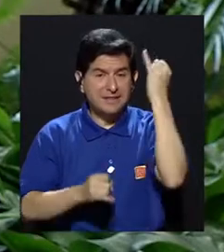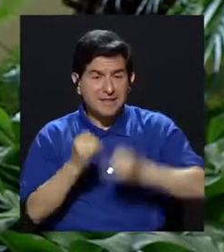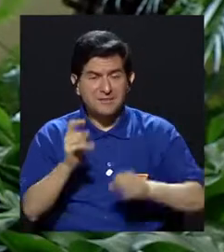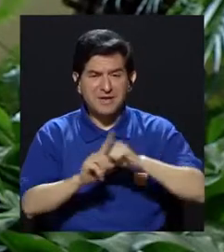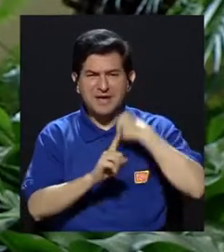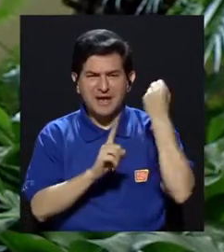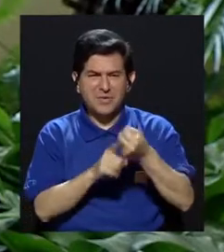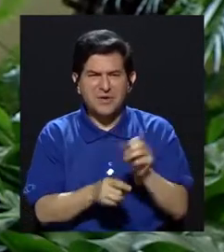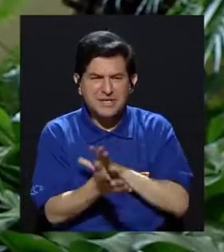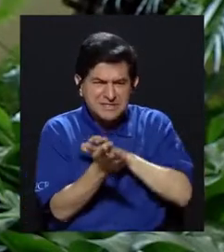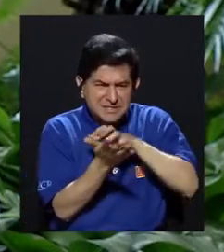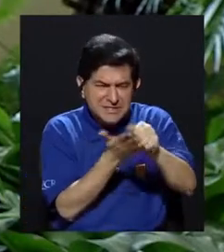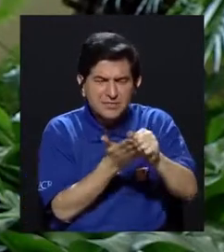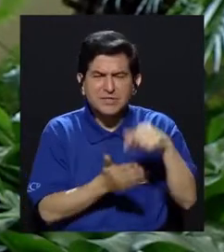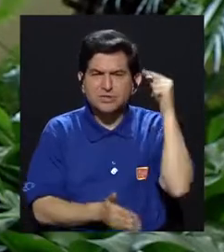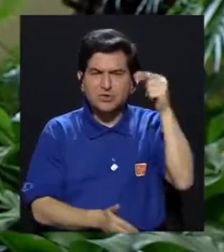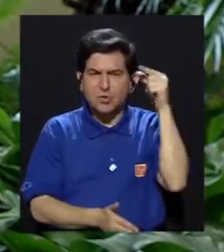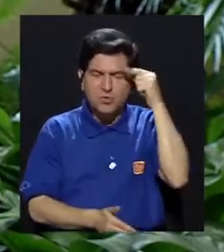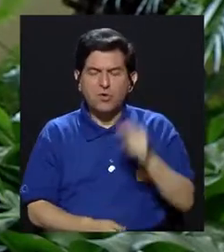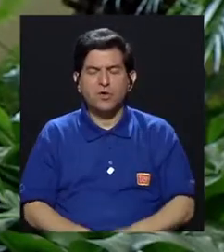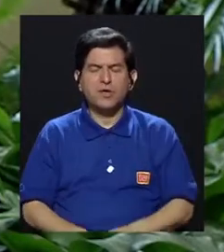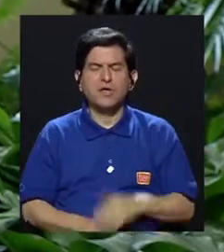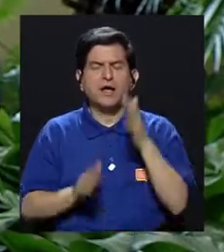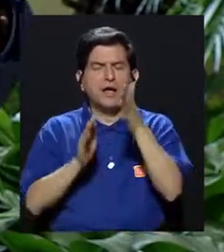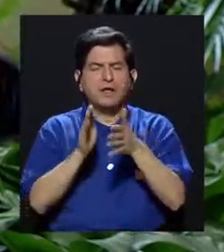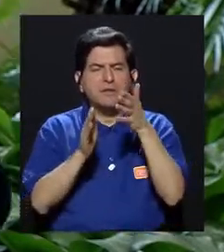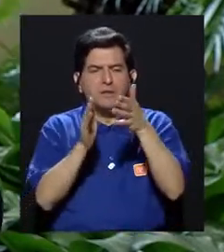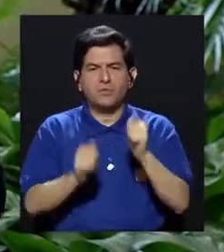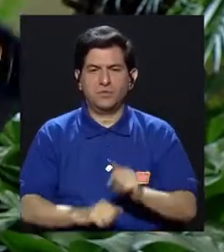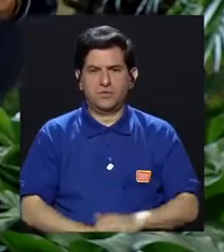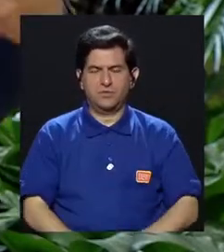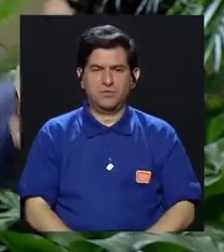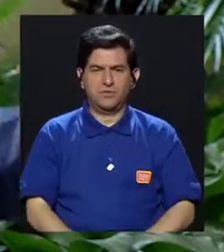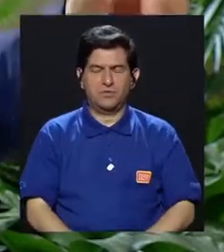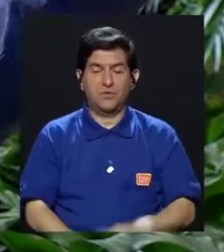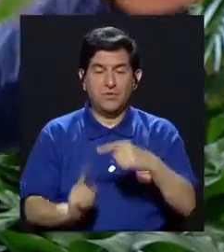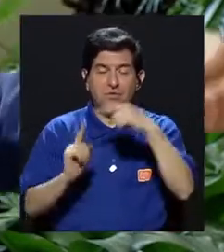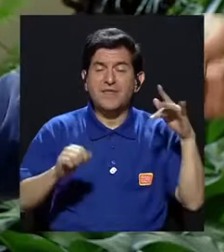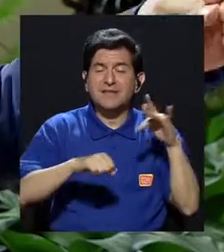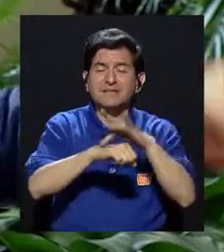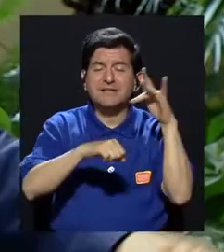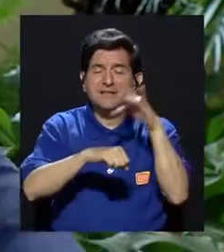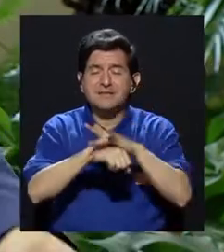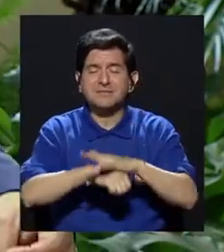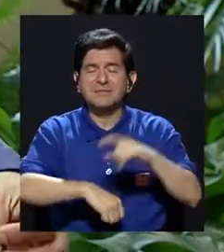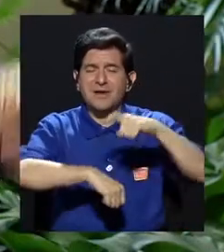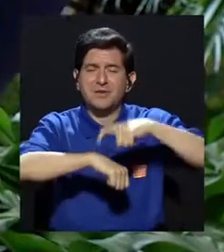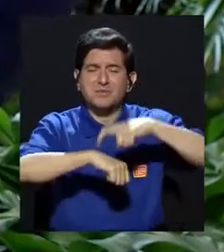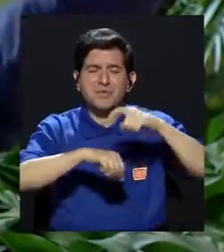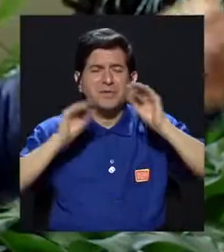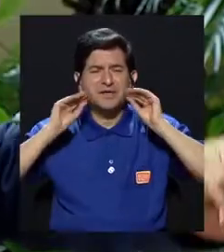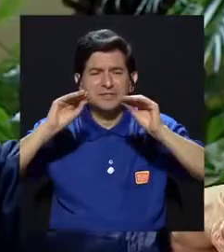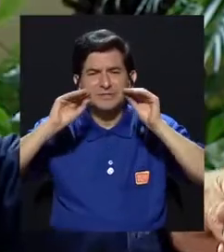cuestión depredadora por una lógica más del cuido, tenemos que enseñarlo desde temprana edad.